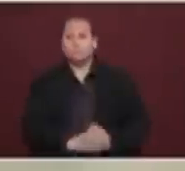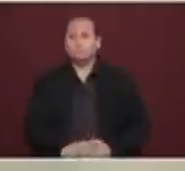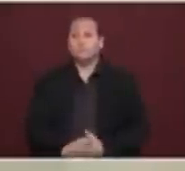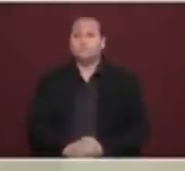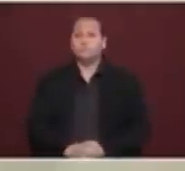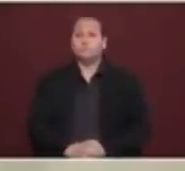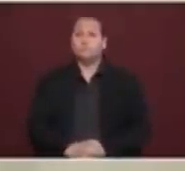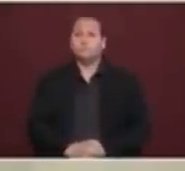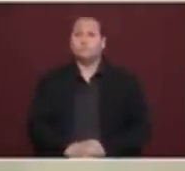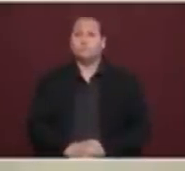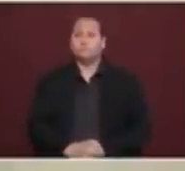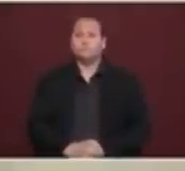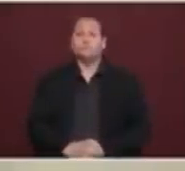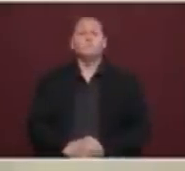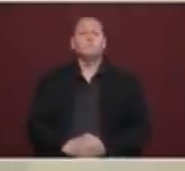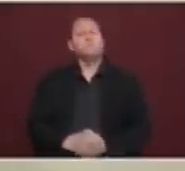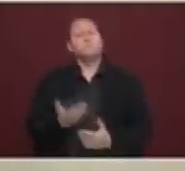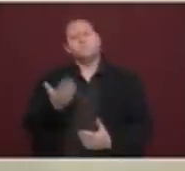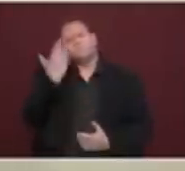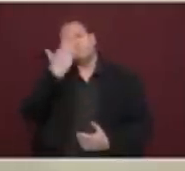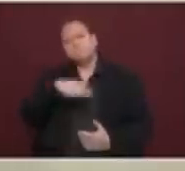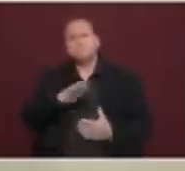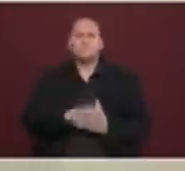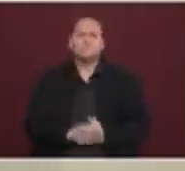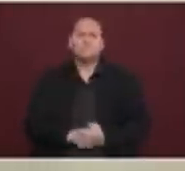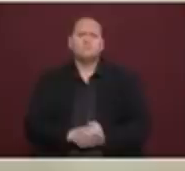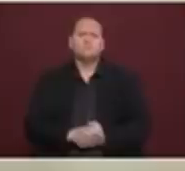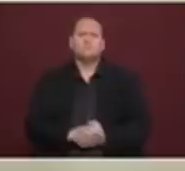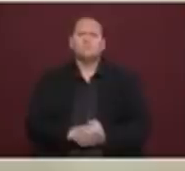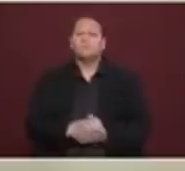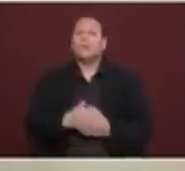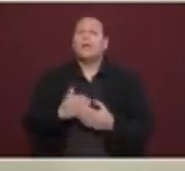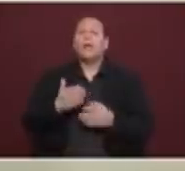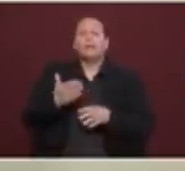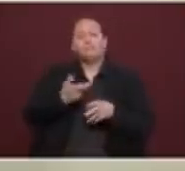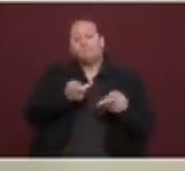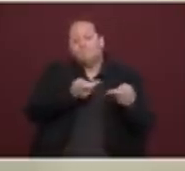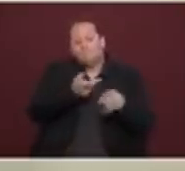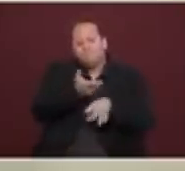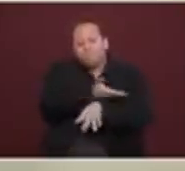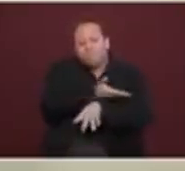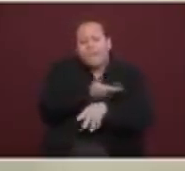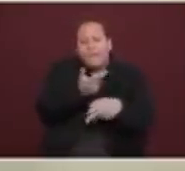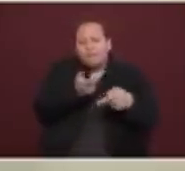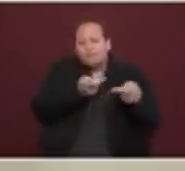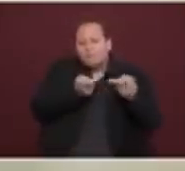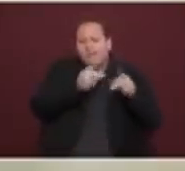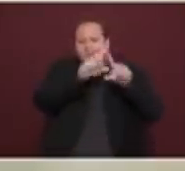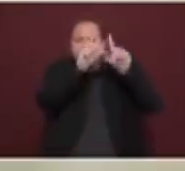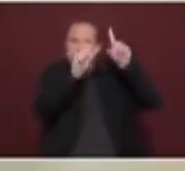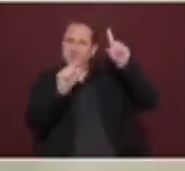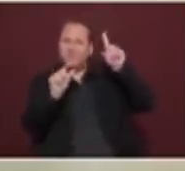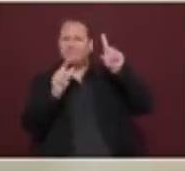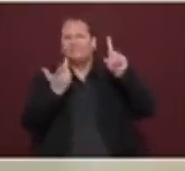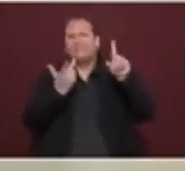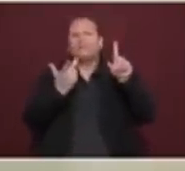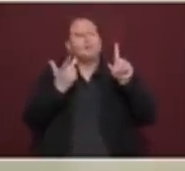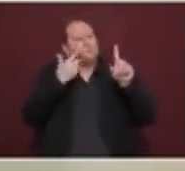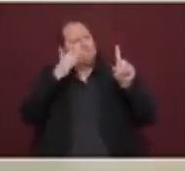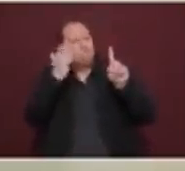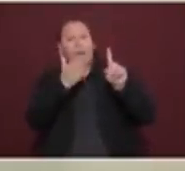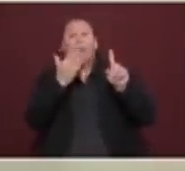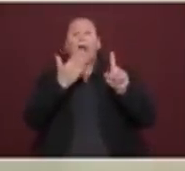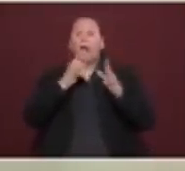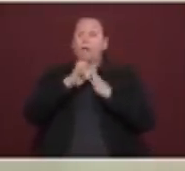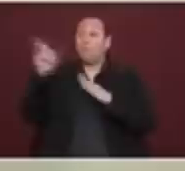bien en relación a la estrategia que se está desarrollando en todo el país y al recibir las instrucciones